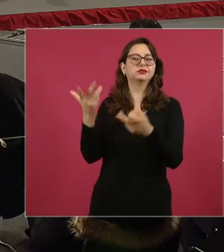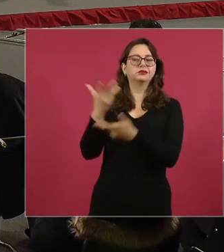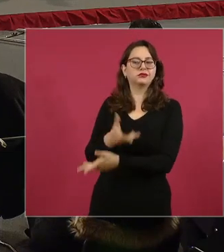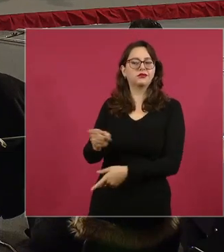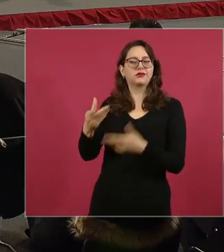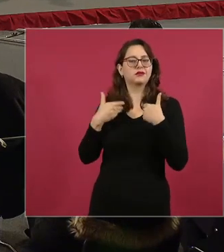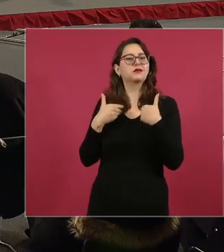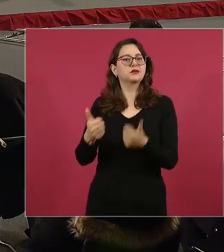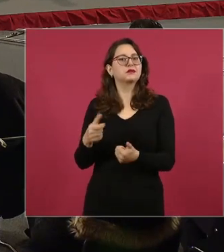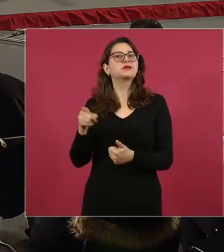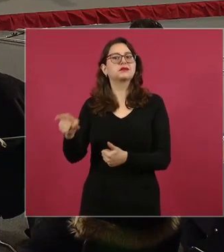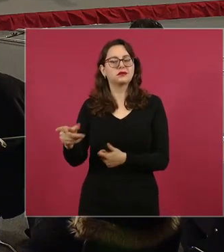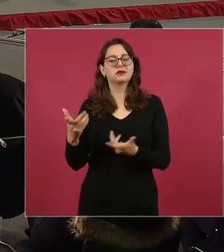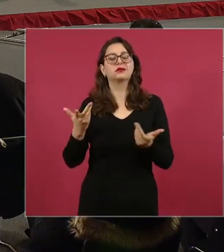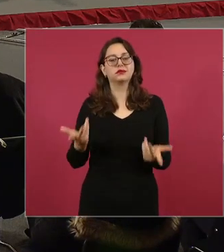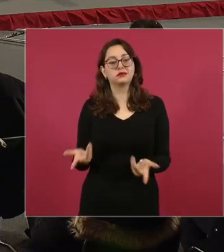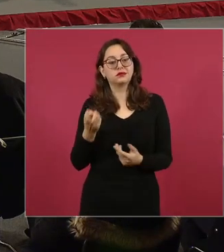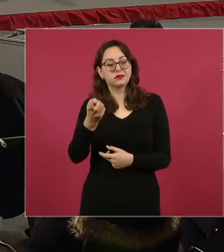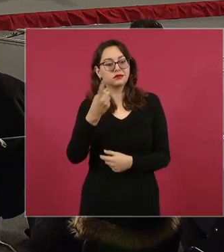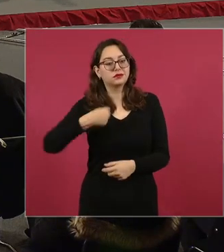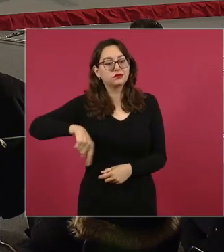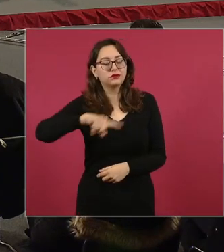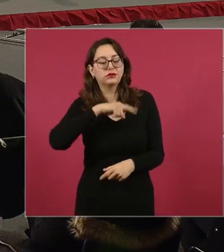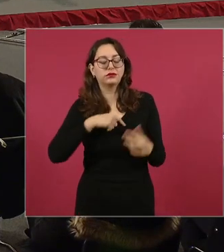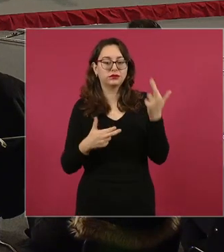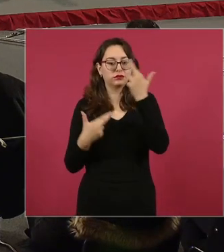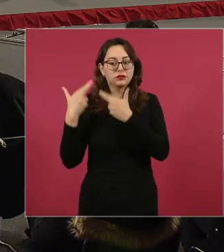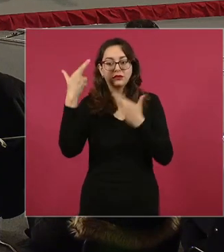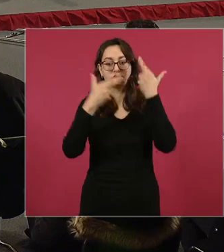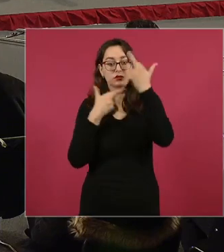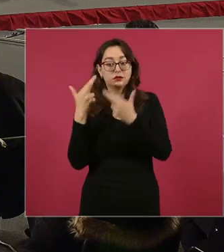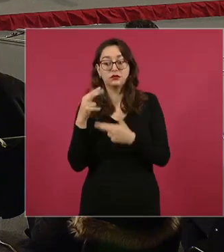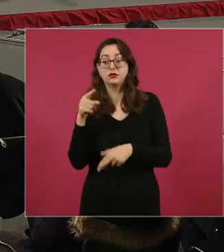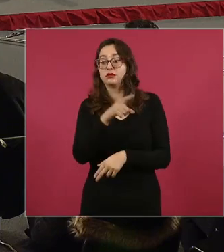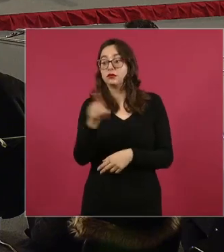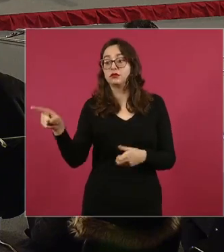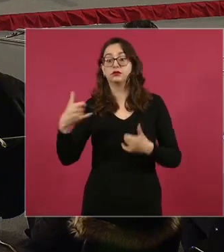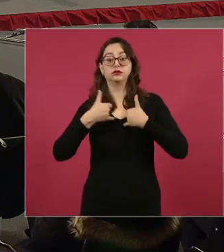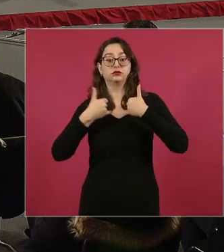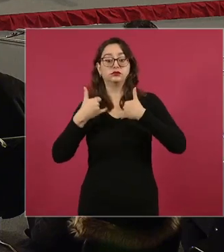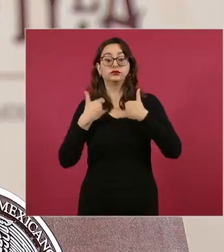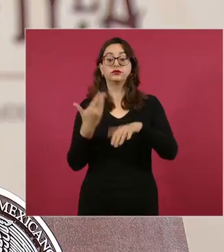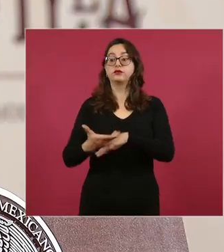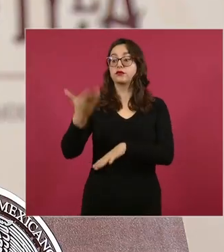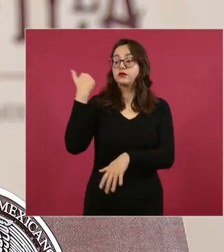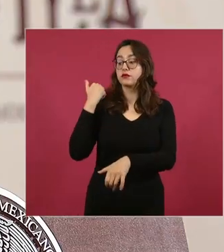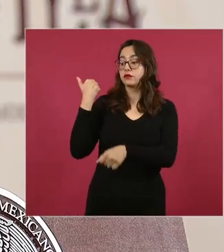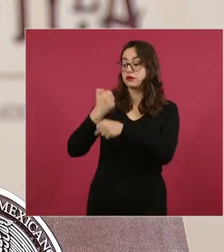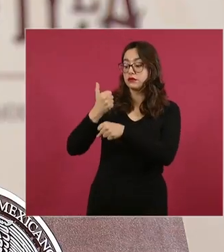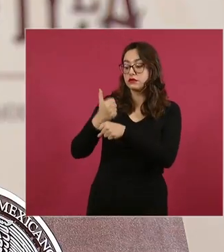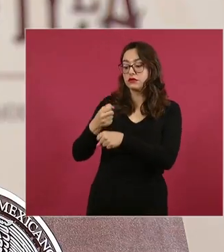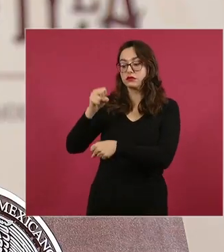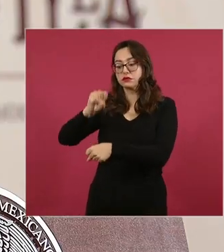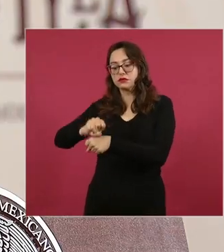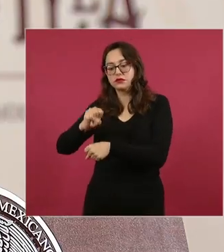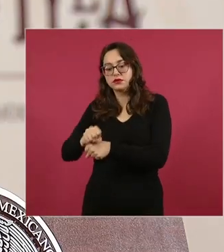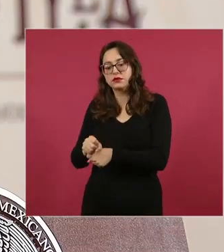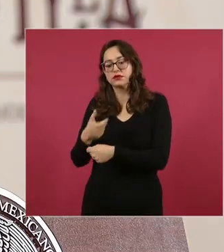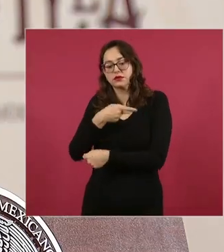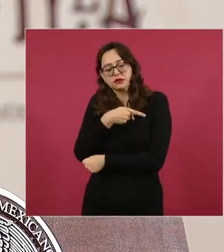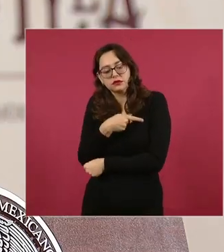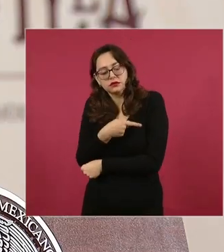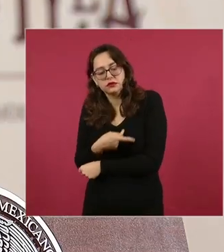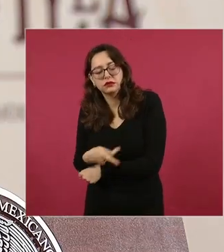jóvenes a la universidad, verificamos para darles prioridad a los jóvenes que estudiaron en una escuela prioritaria, es decir, en